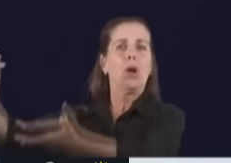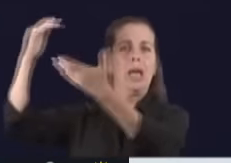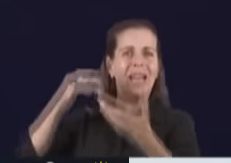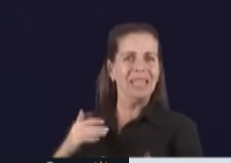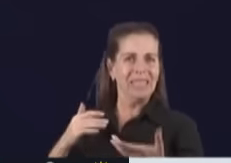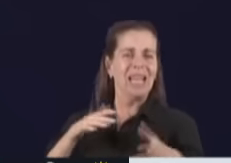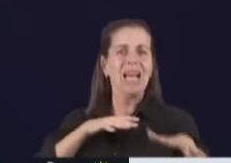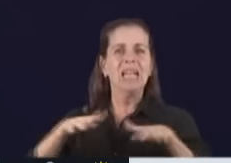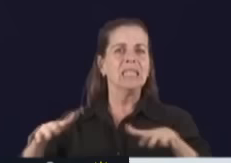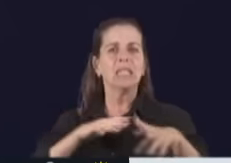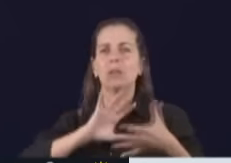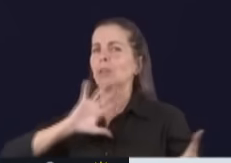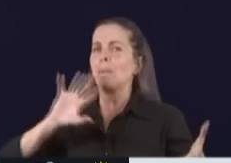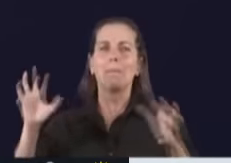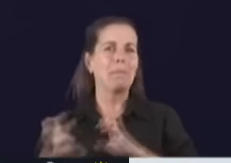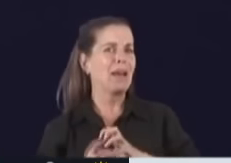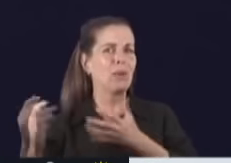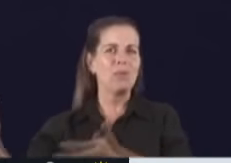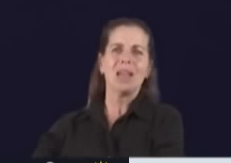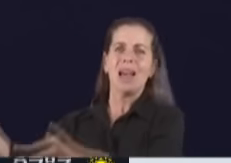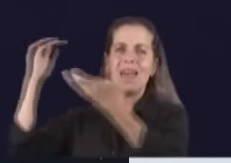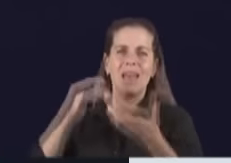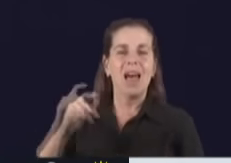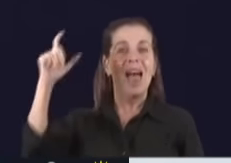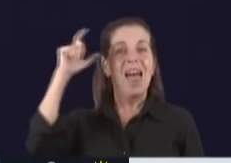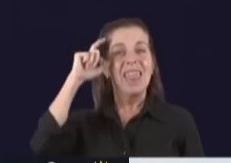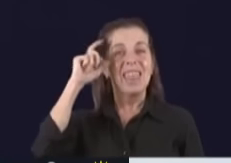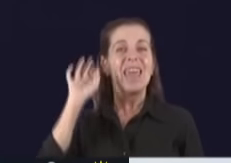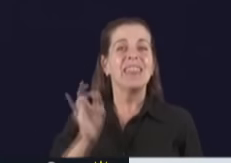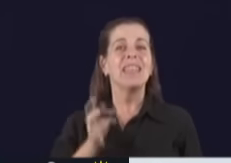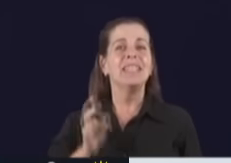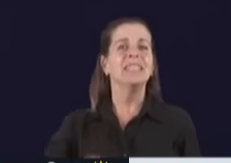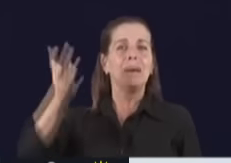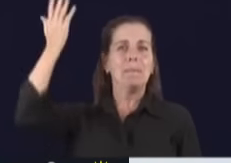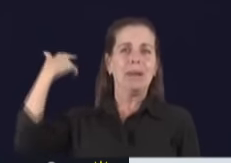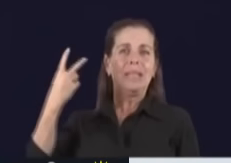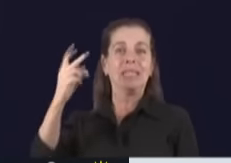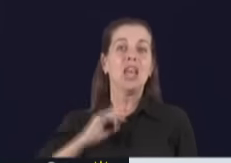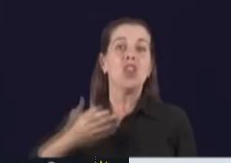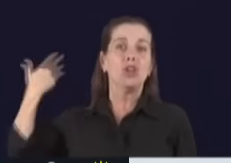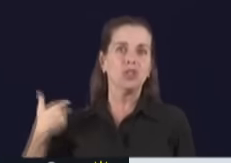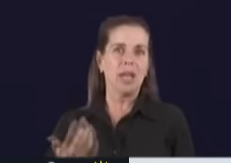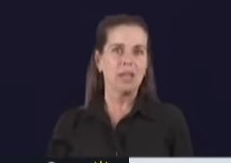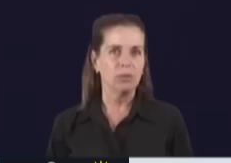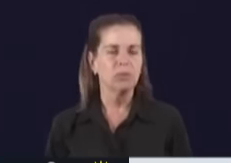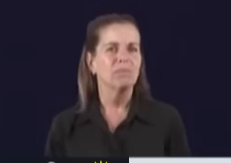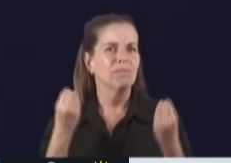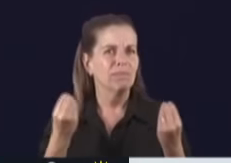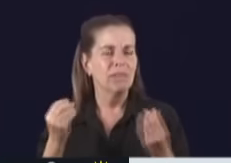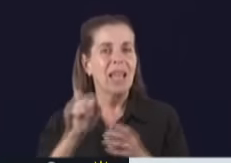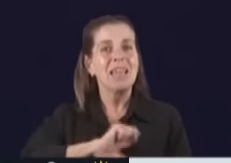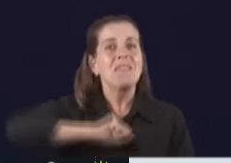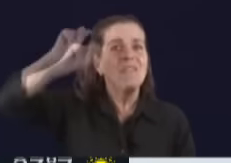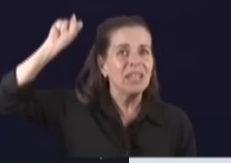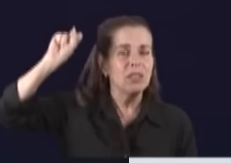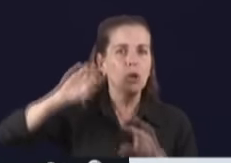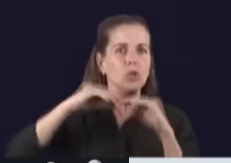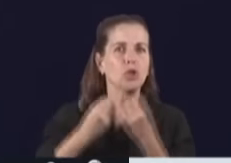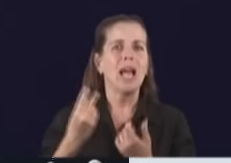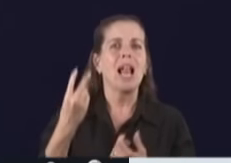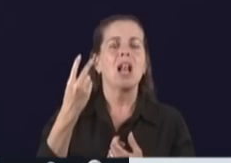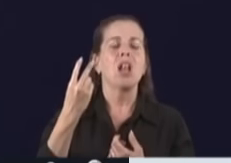país con el que nos encontramos el 10 de diciembre de aquel año. La inflación era del